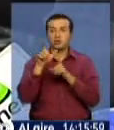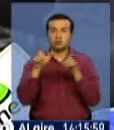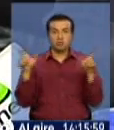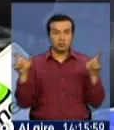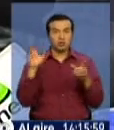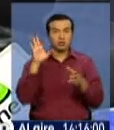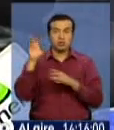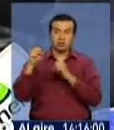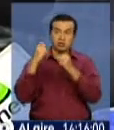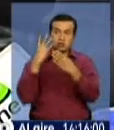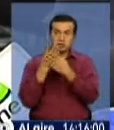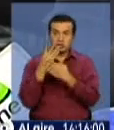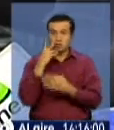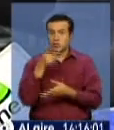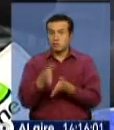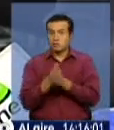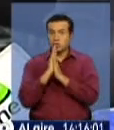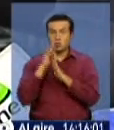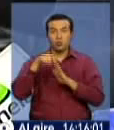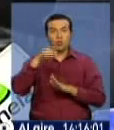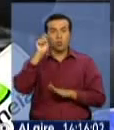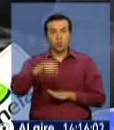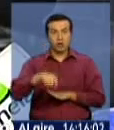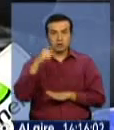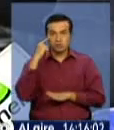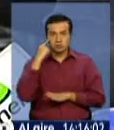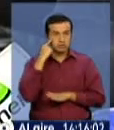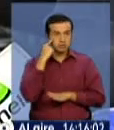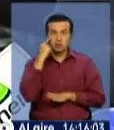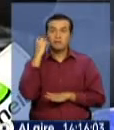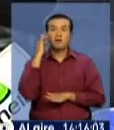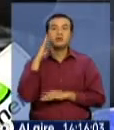ciudadanos detenidos y solicitarle al juez de garantías penales que